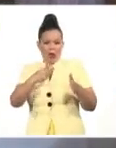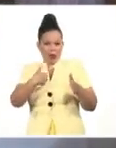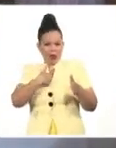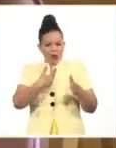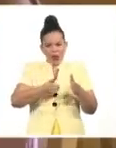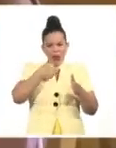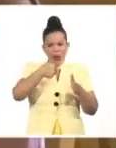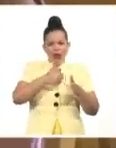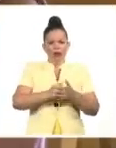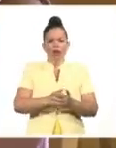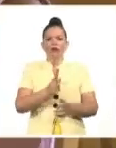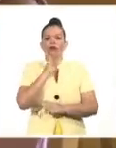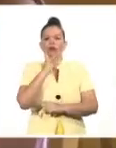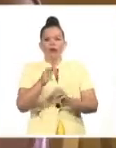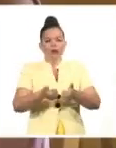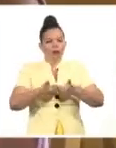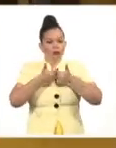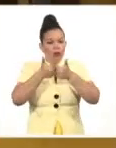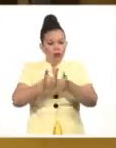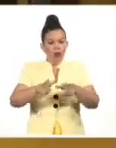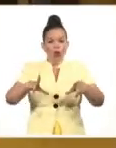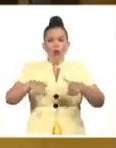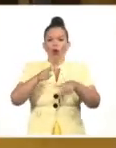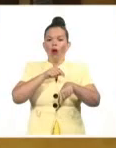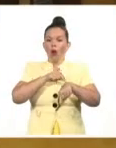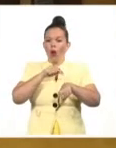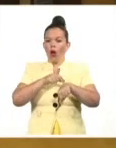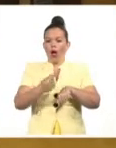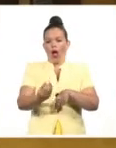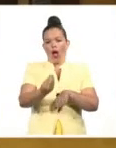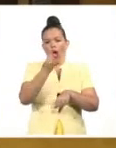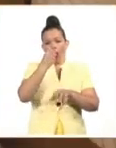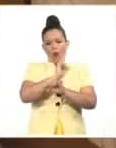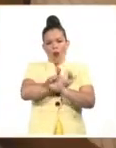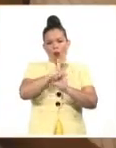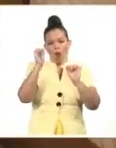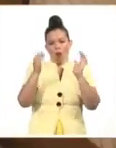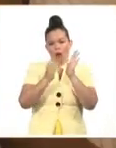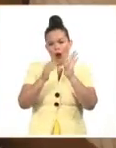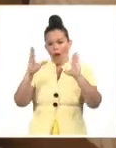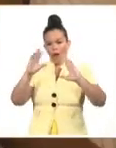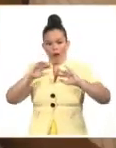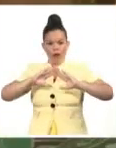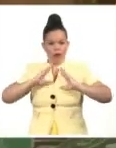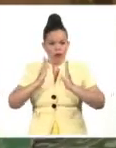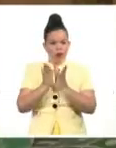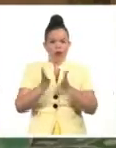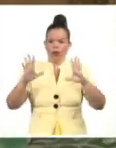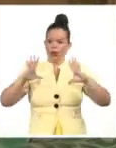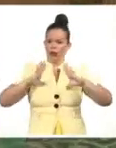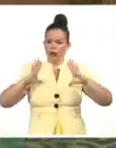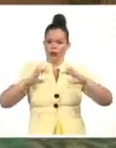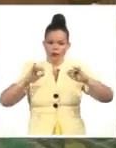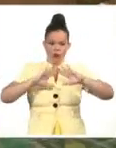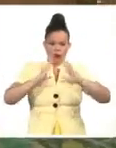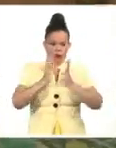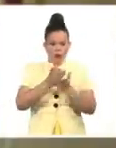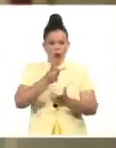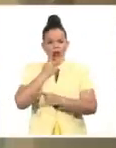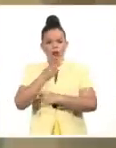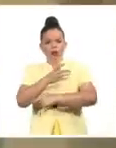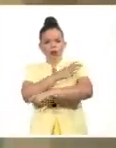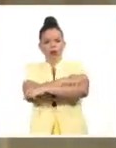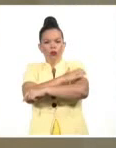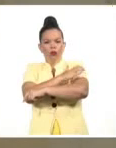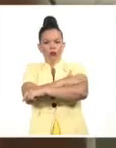paciente cumpliendo con los horarios de alimentación, actividades recreativas y chequeos rutinarios que permiten evaluar el